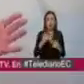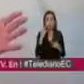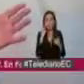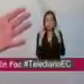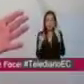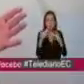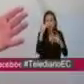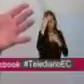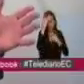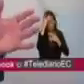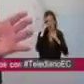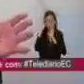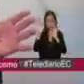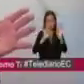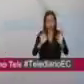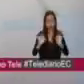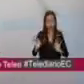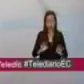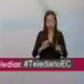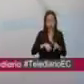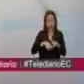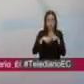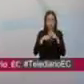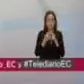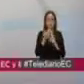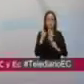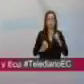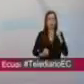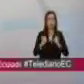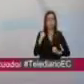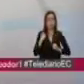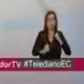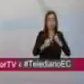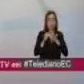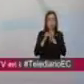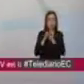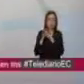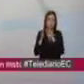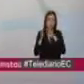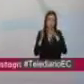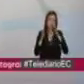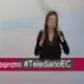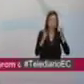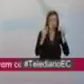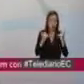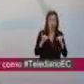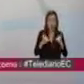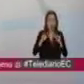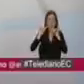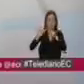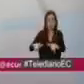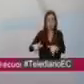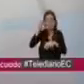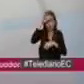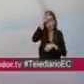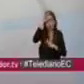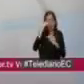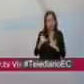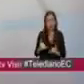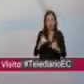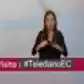número de contagios no tuvimos digamos a comienzos de mayo y justamente esos contagios en el porcentaje que tienen que hospitalizarse son los que estamos